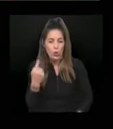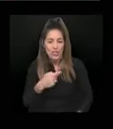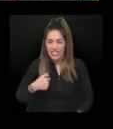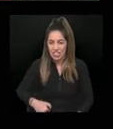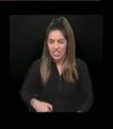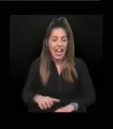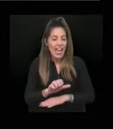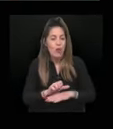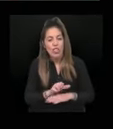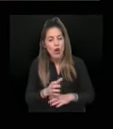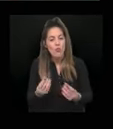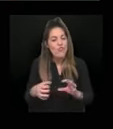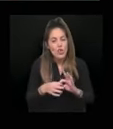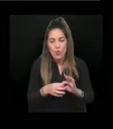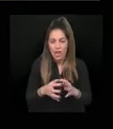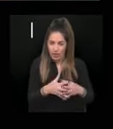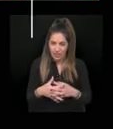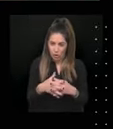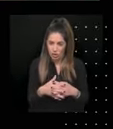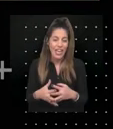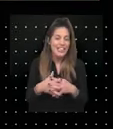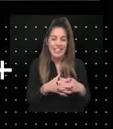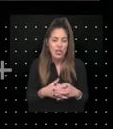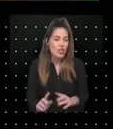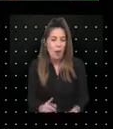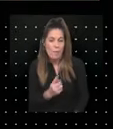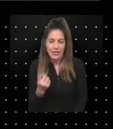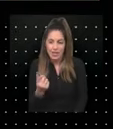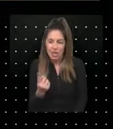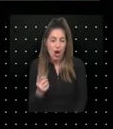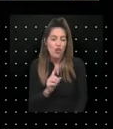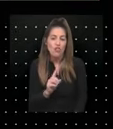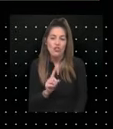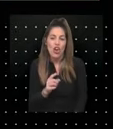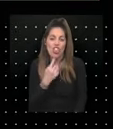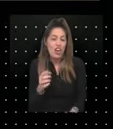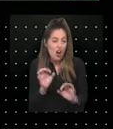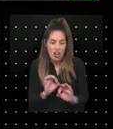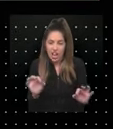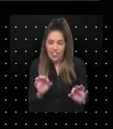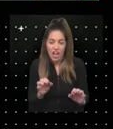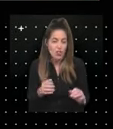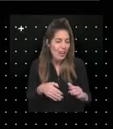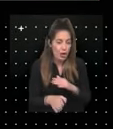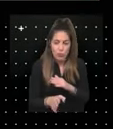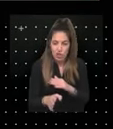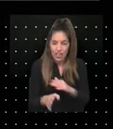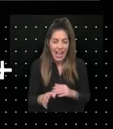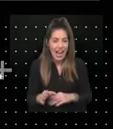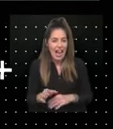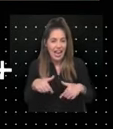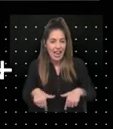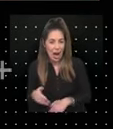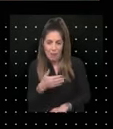está muy vinculado a Estados Unidos. Y Estados Unidos, en principio, ni siquiera dijo nada sobre la irrupción en la embajada